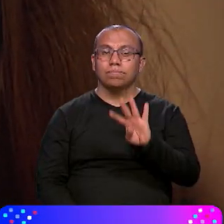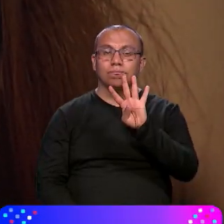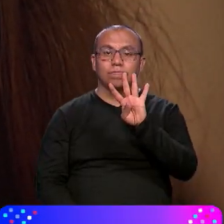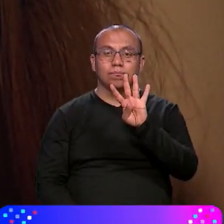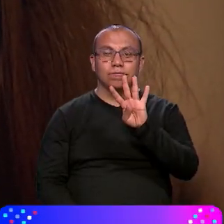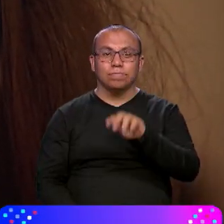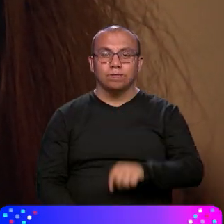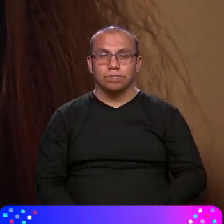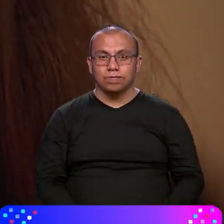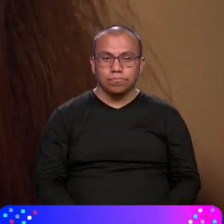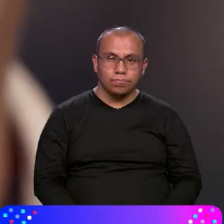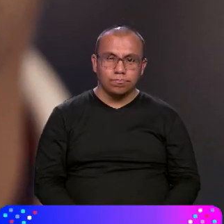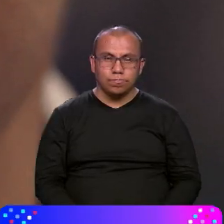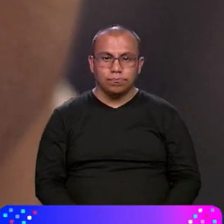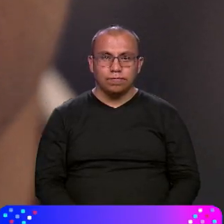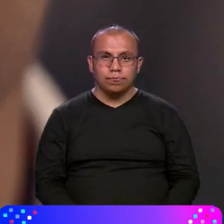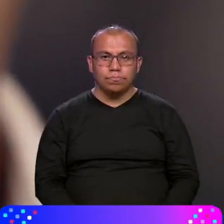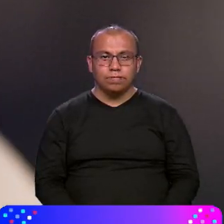4